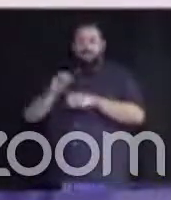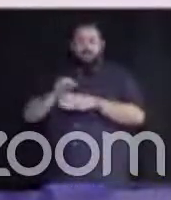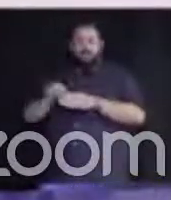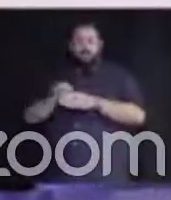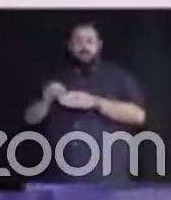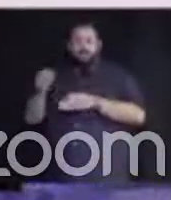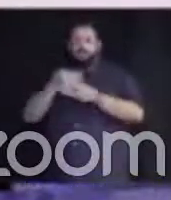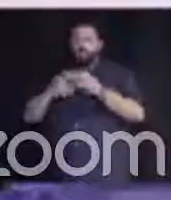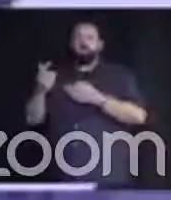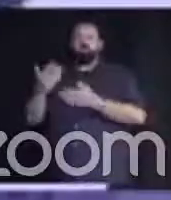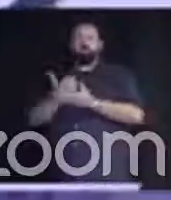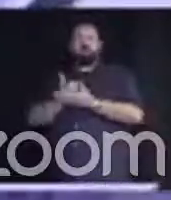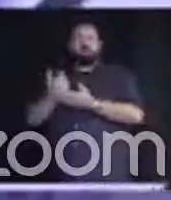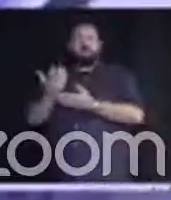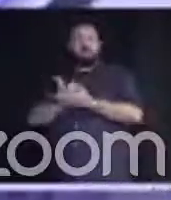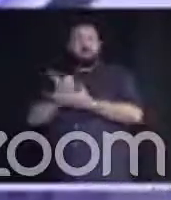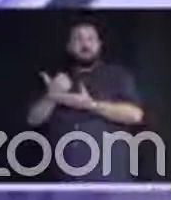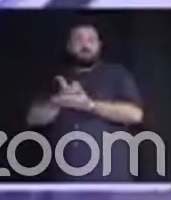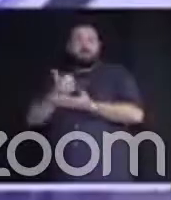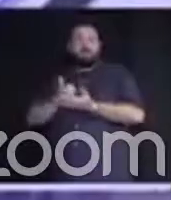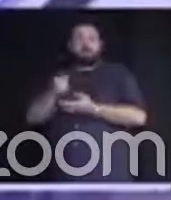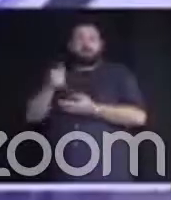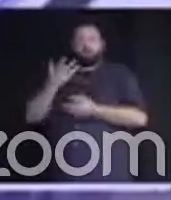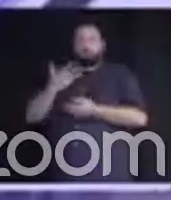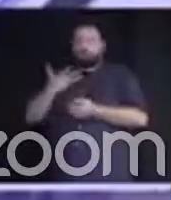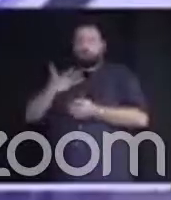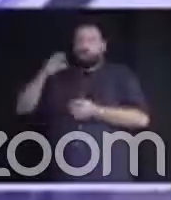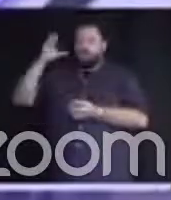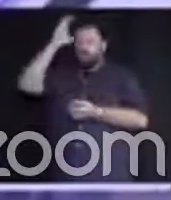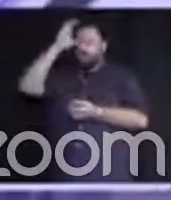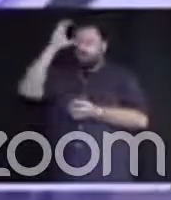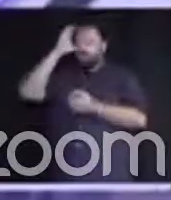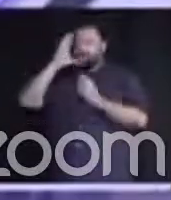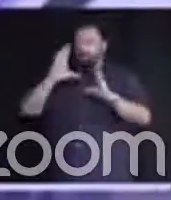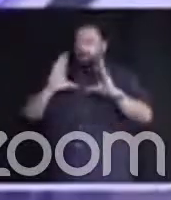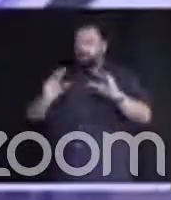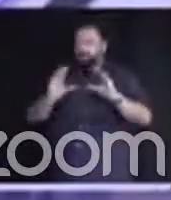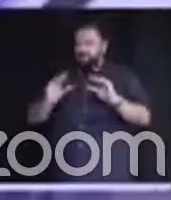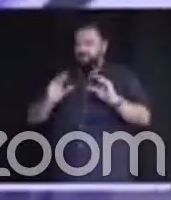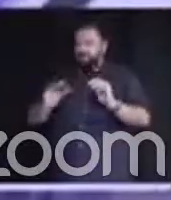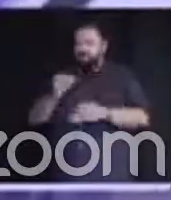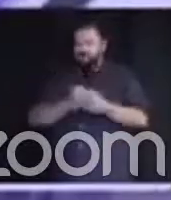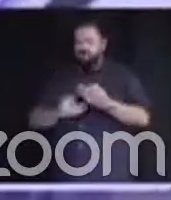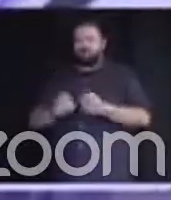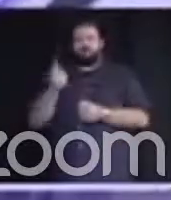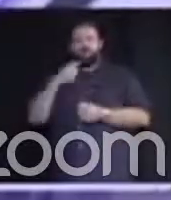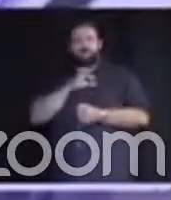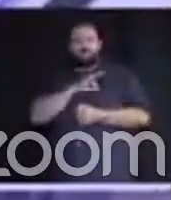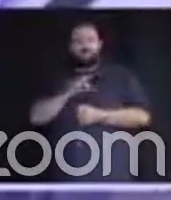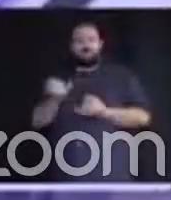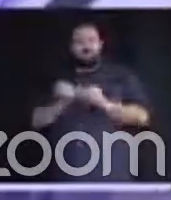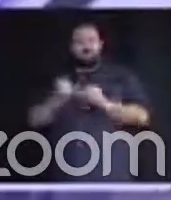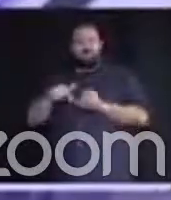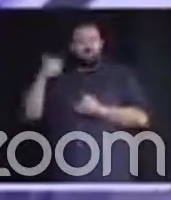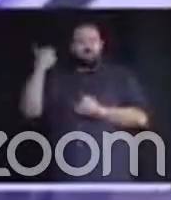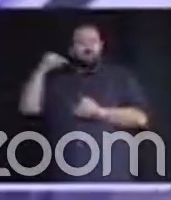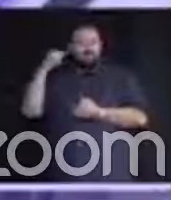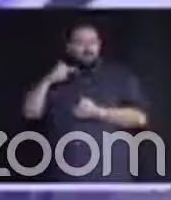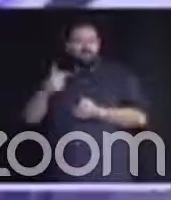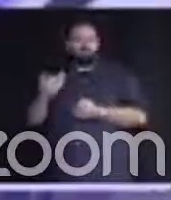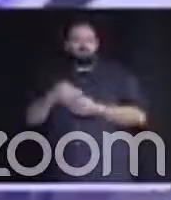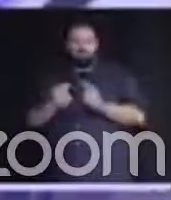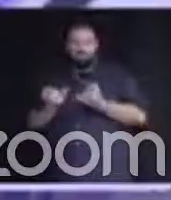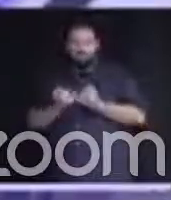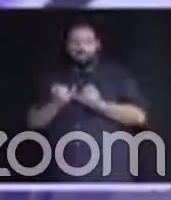morado. Y ellos van a tener una capacitación, varias actividades en Guadalajara, incluyendo estar